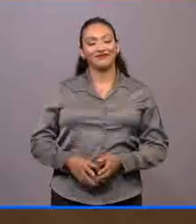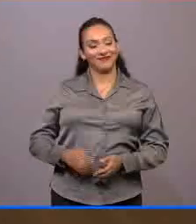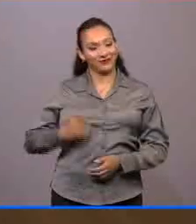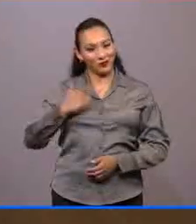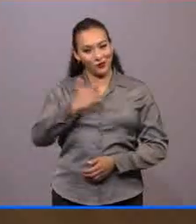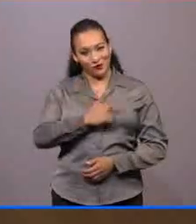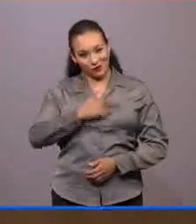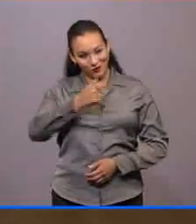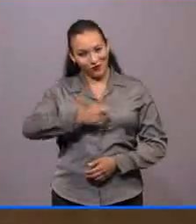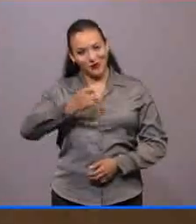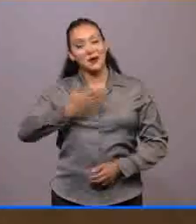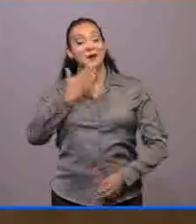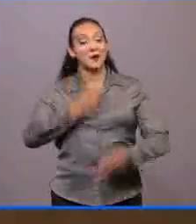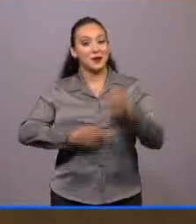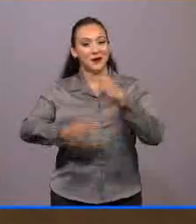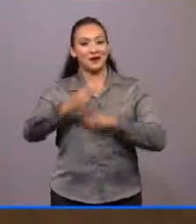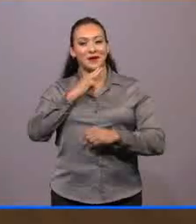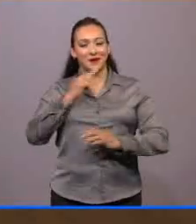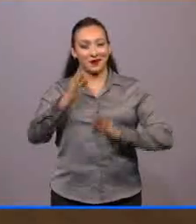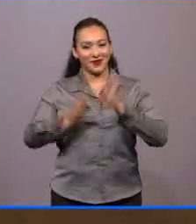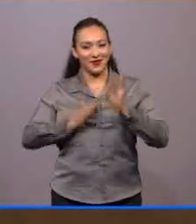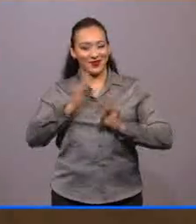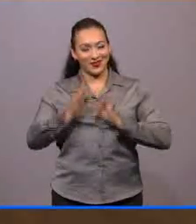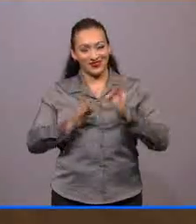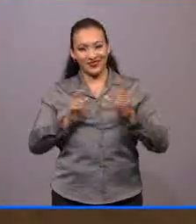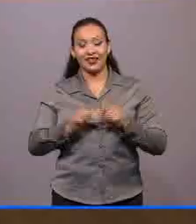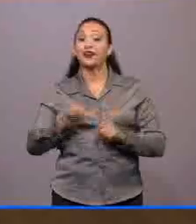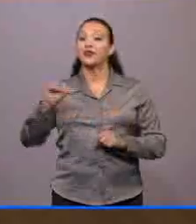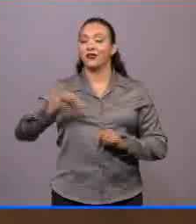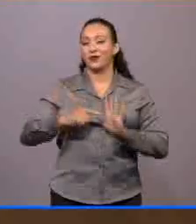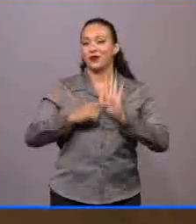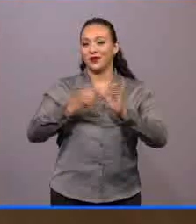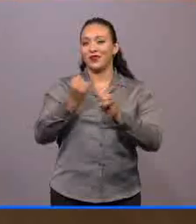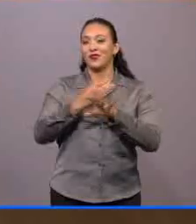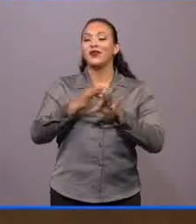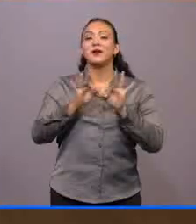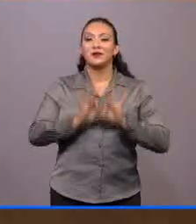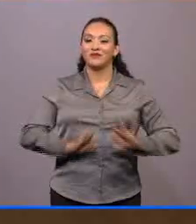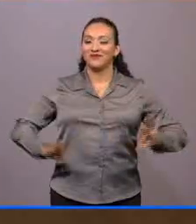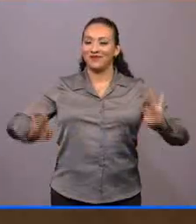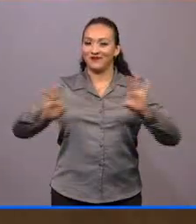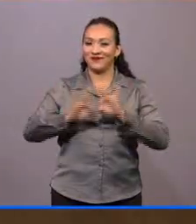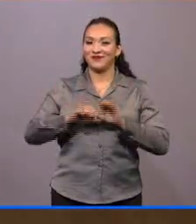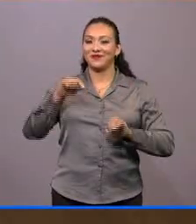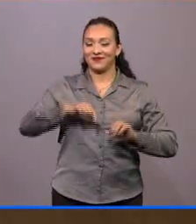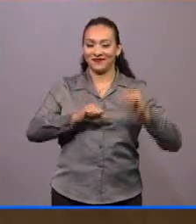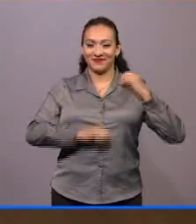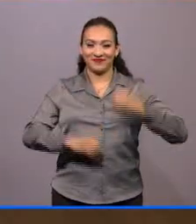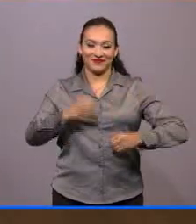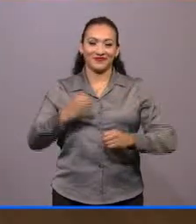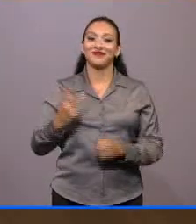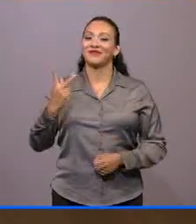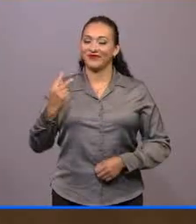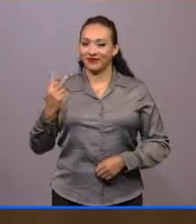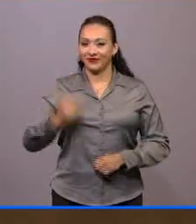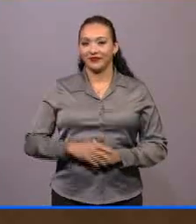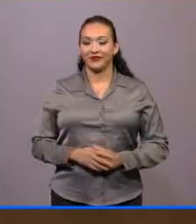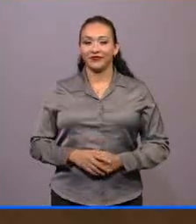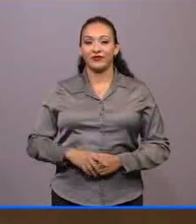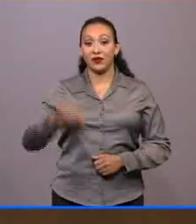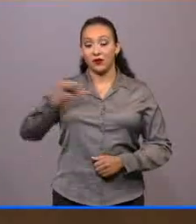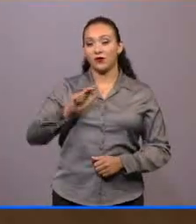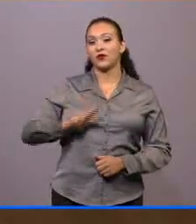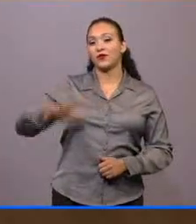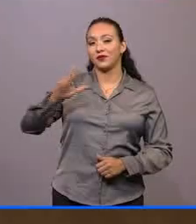gusto darle la bienvenida a este corte informativo en el que le presentaremos la información más relevante del Poder Judicial de la Federación. Hoy